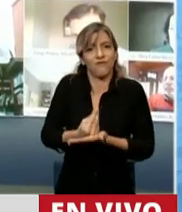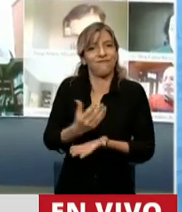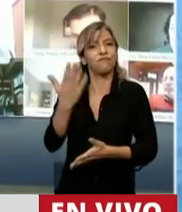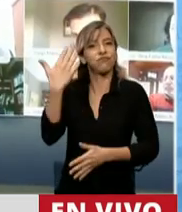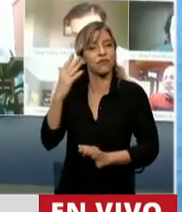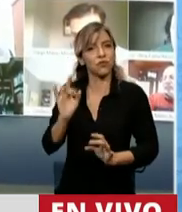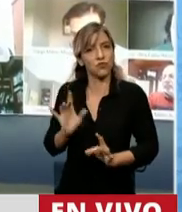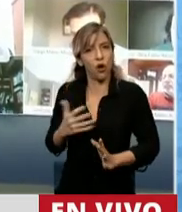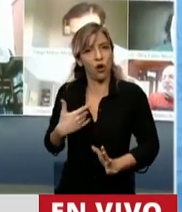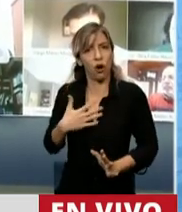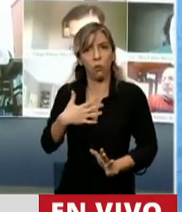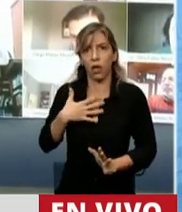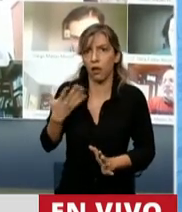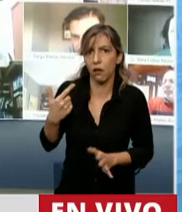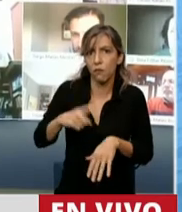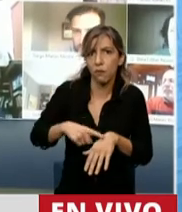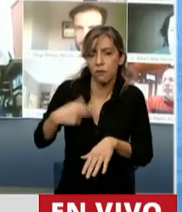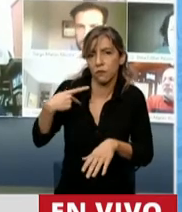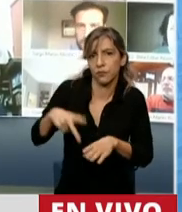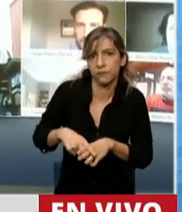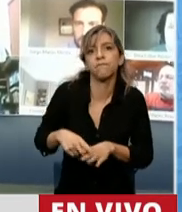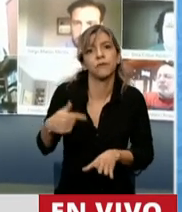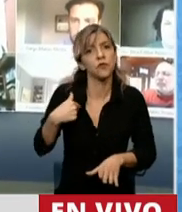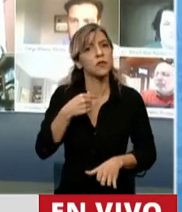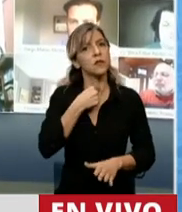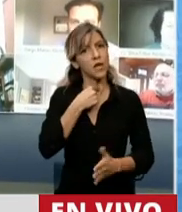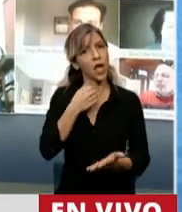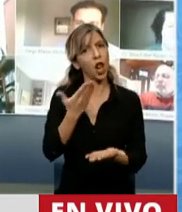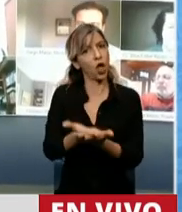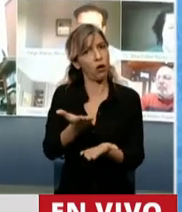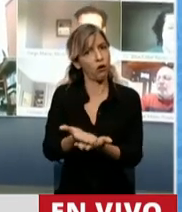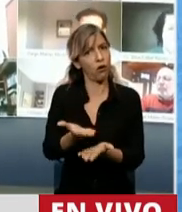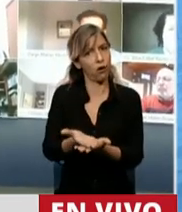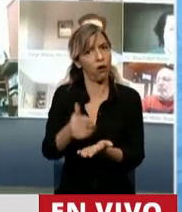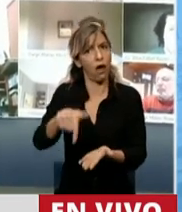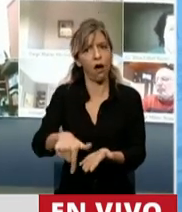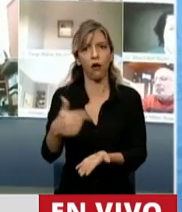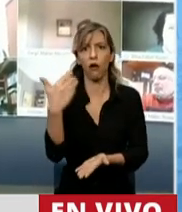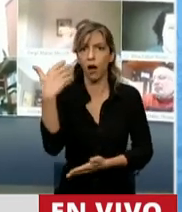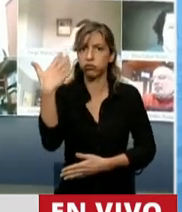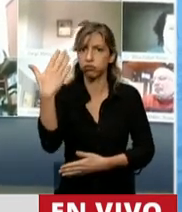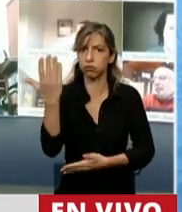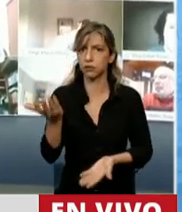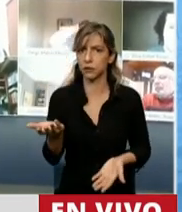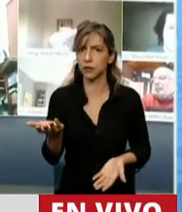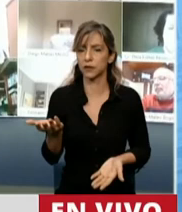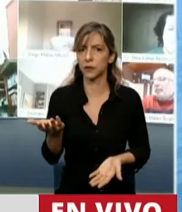mi investidura y por eso lo quiero dejar planteado en forma terminante. Y no quiero